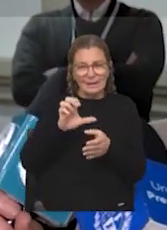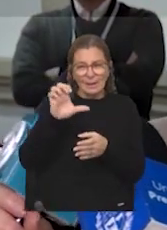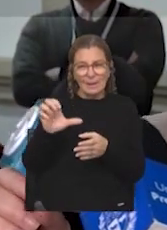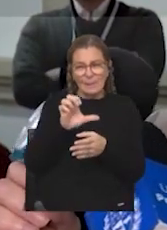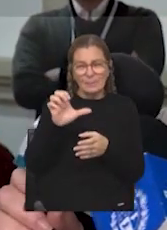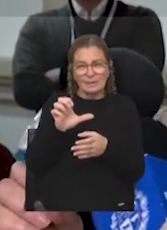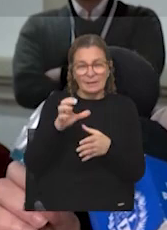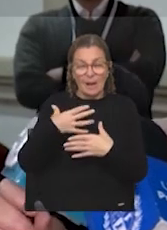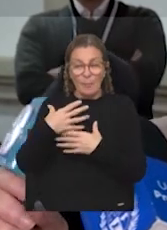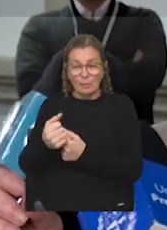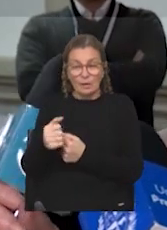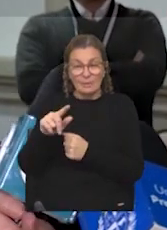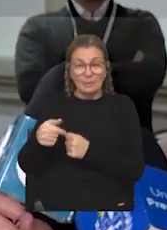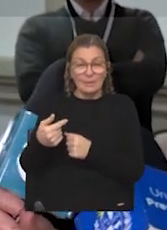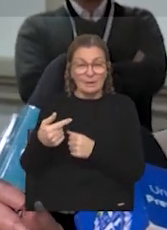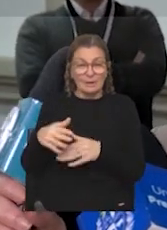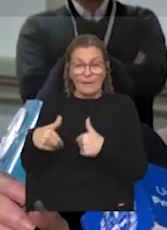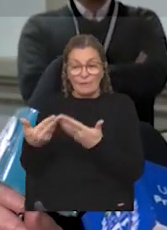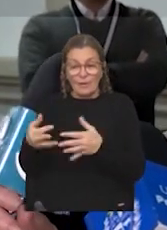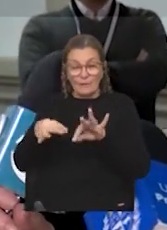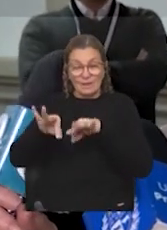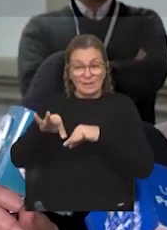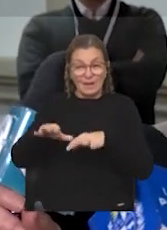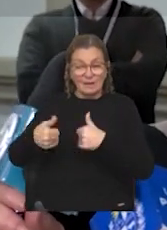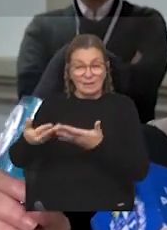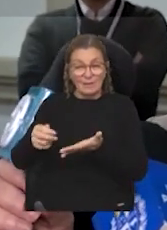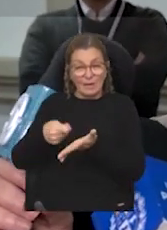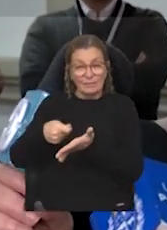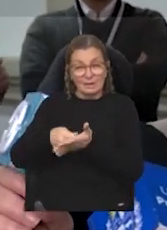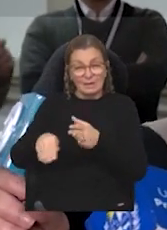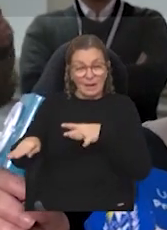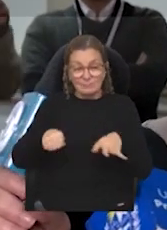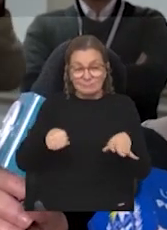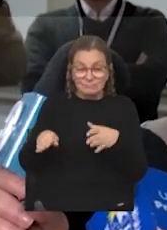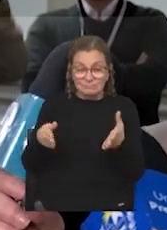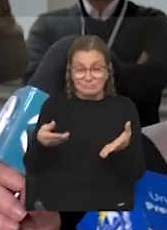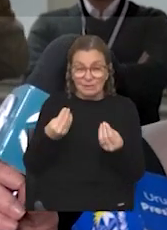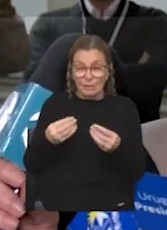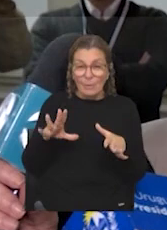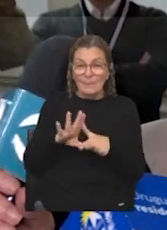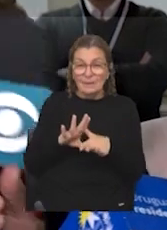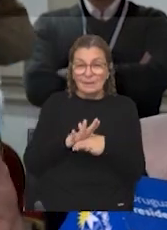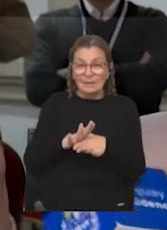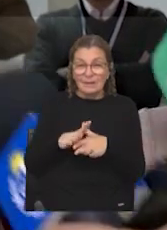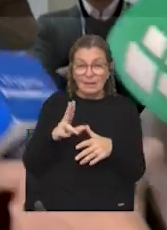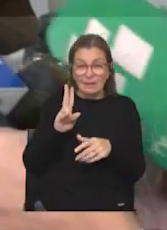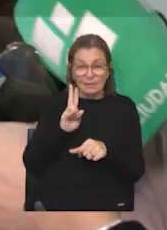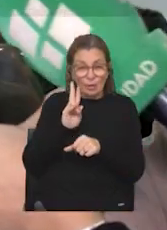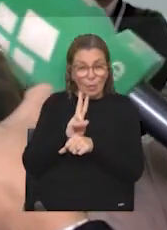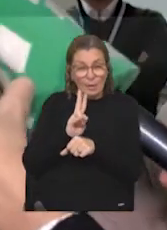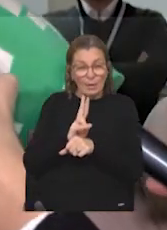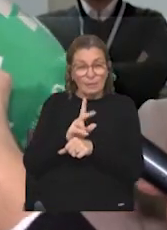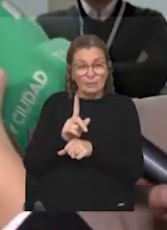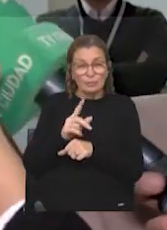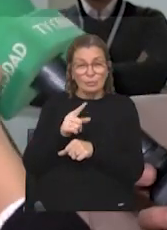eran sponsor también eran proveedores y daban dinero por otro lado con respecto a eso el mides tenía un seguimiento no